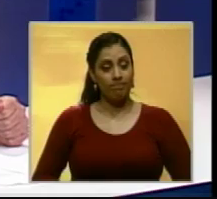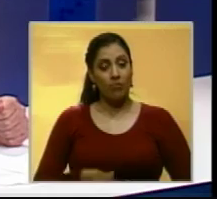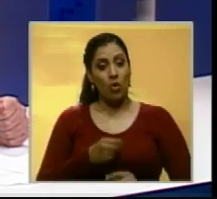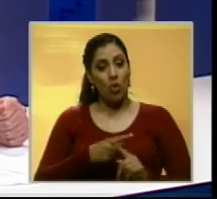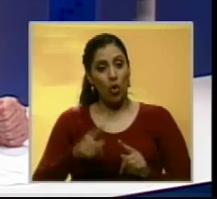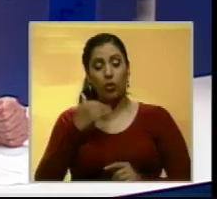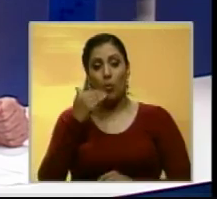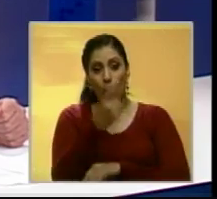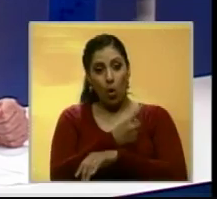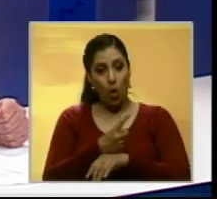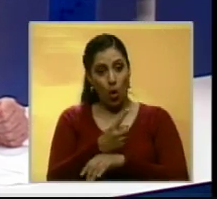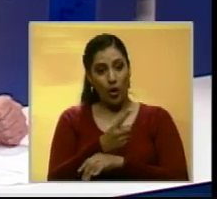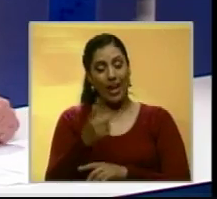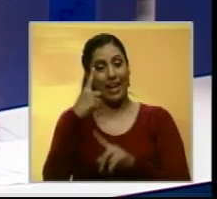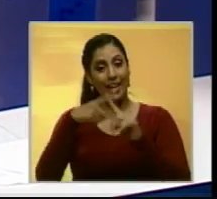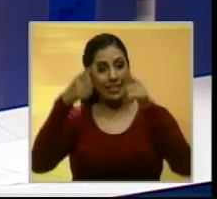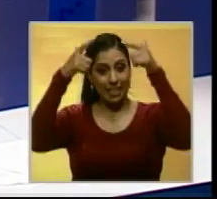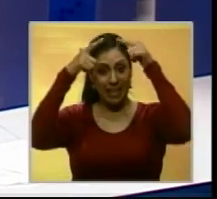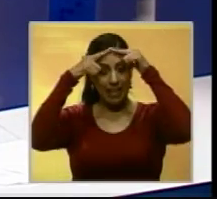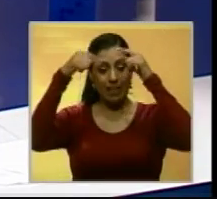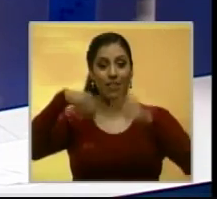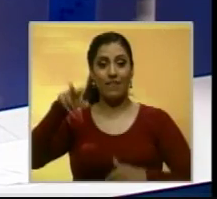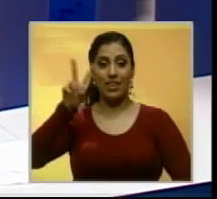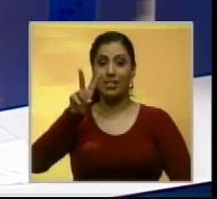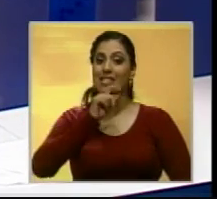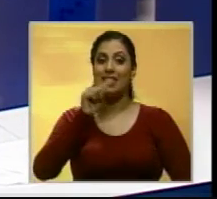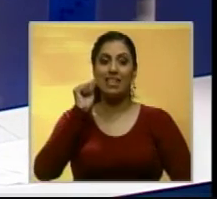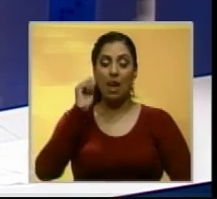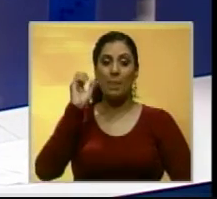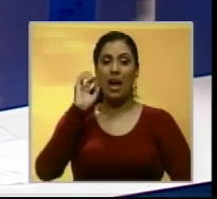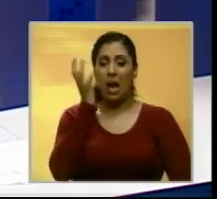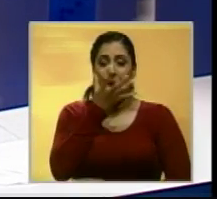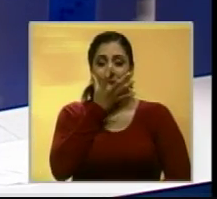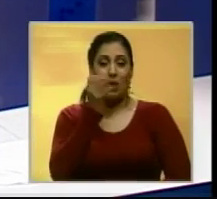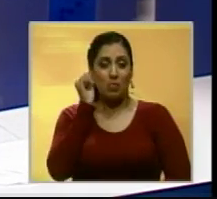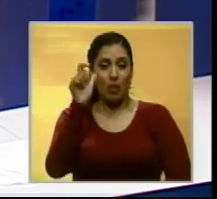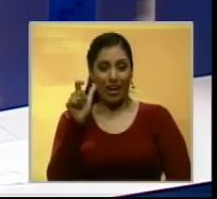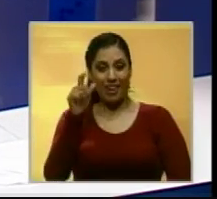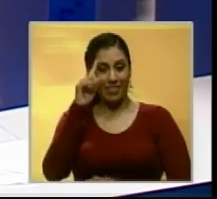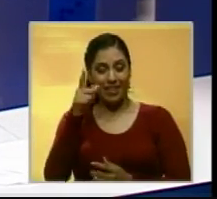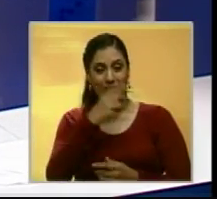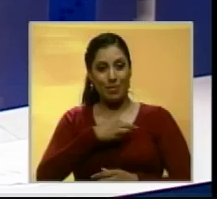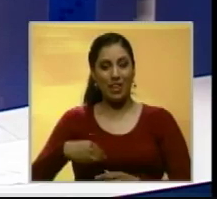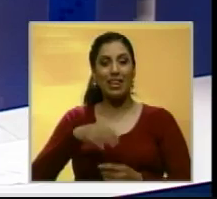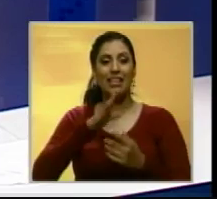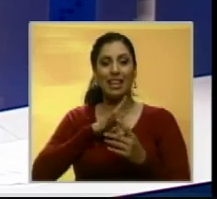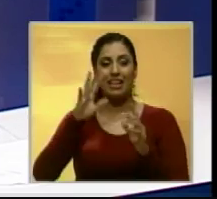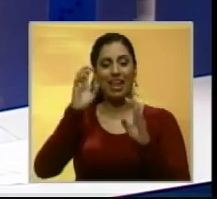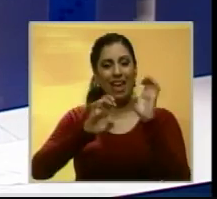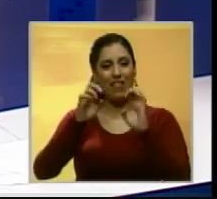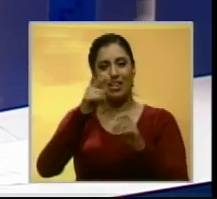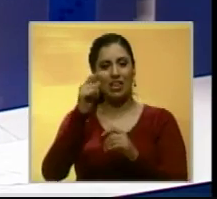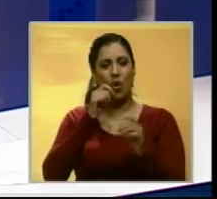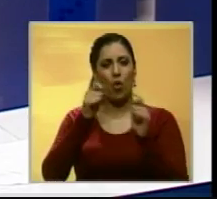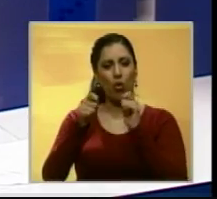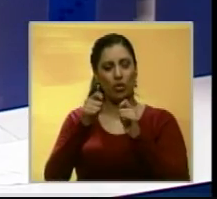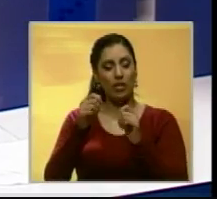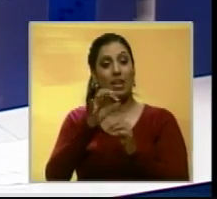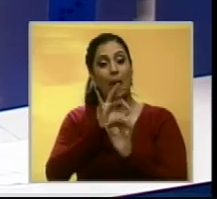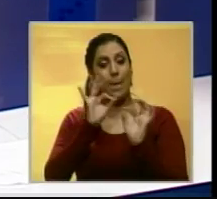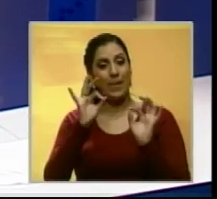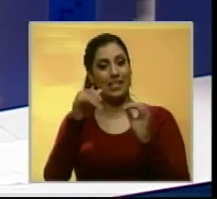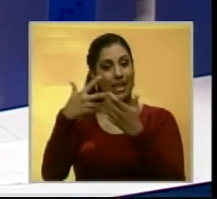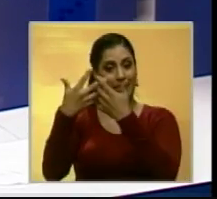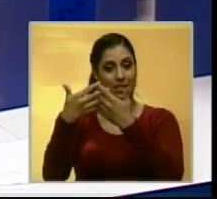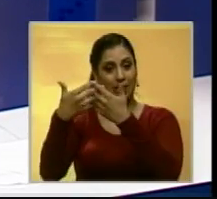Amigos, y en pocas horas, la exreina de belleza venezolana Alicia Machado se convirtió en lo que los analistas llaman un fenómeno mediático, particularmente